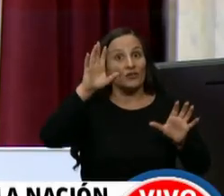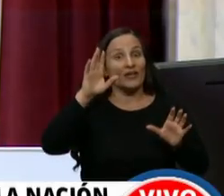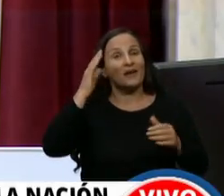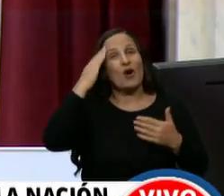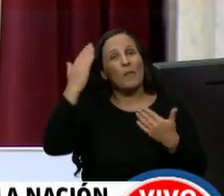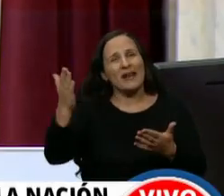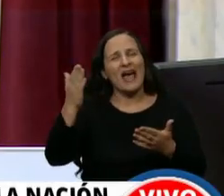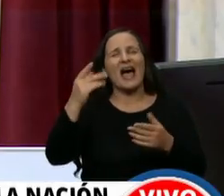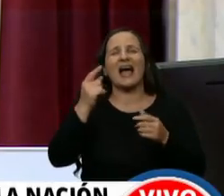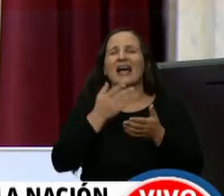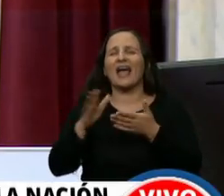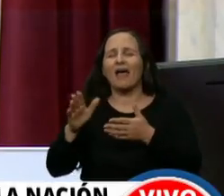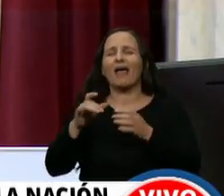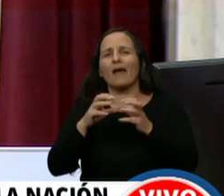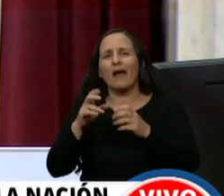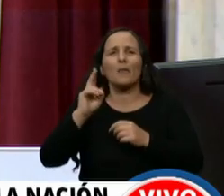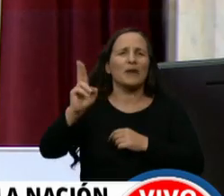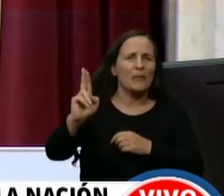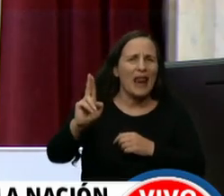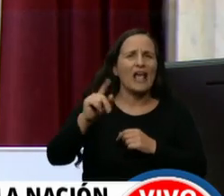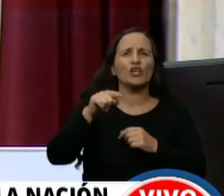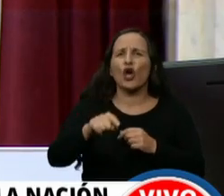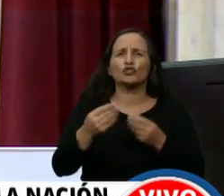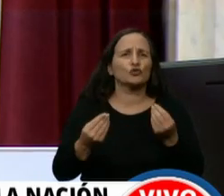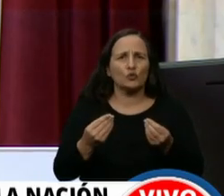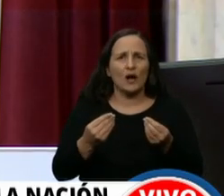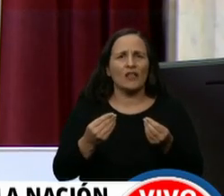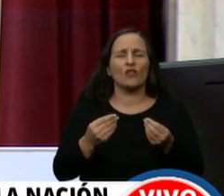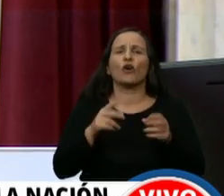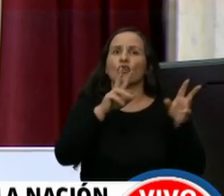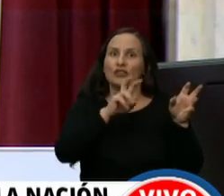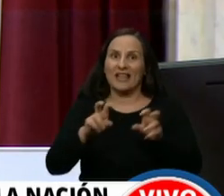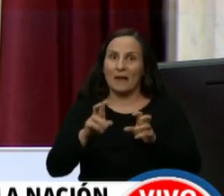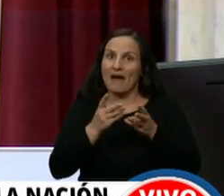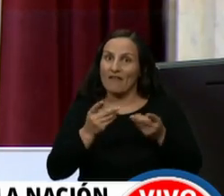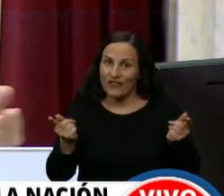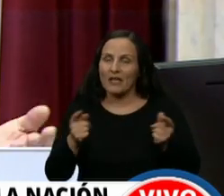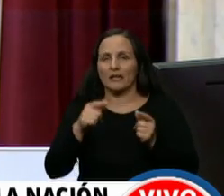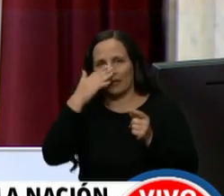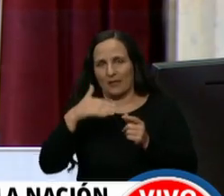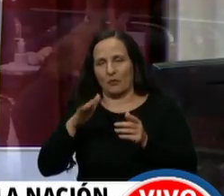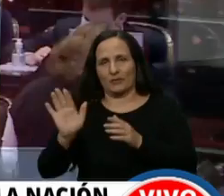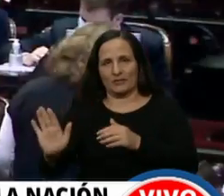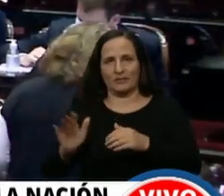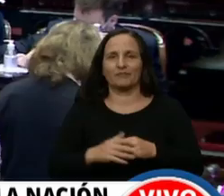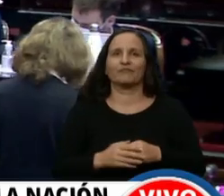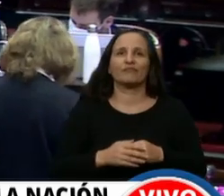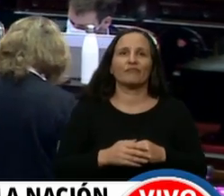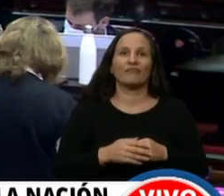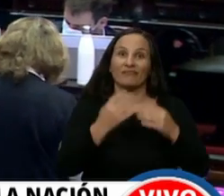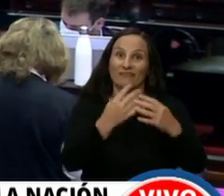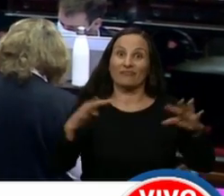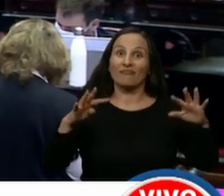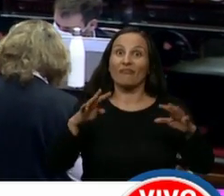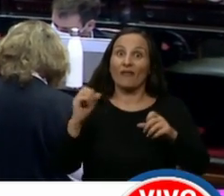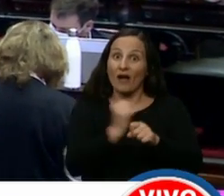apartamiento sin cuestiones de privilegio se tratan después del temario se solicita el asentimiento del cuerpo para